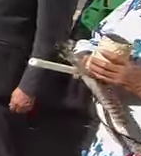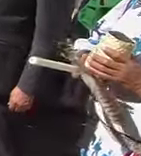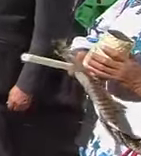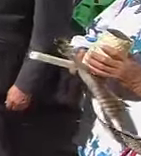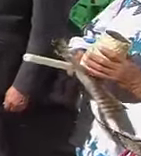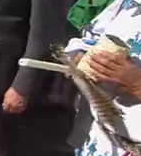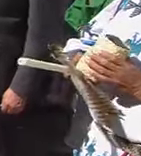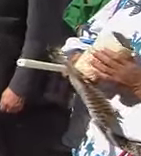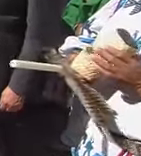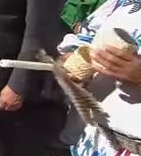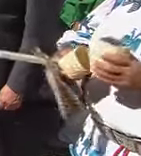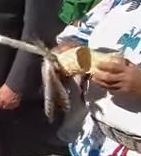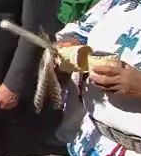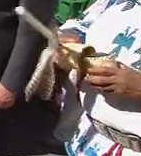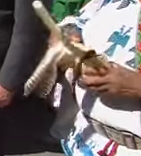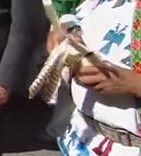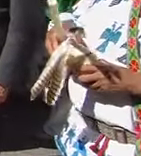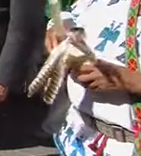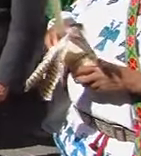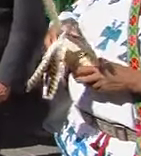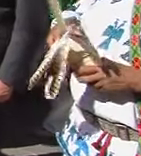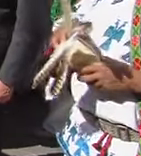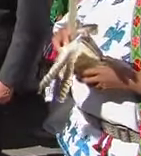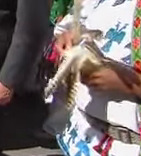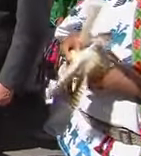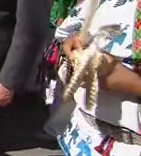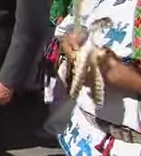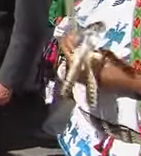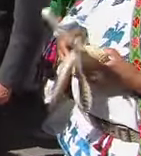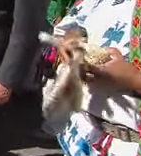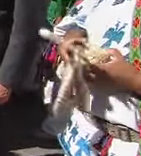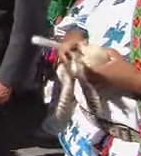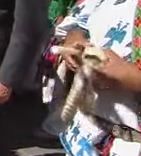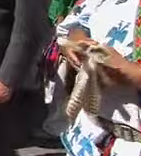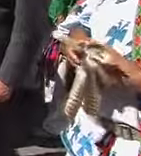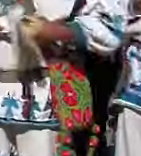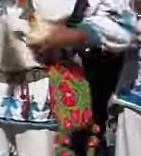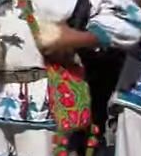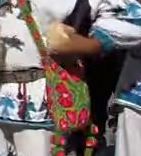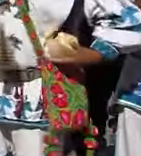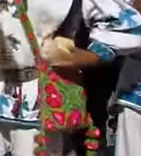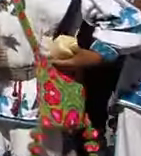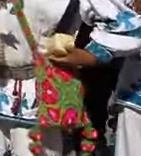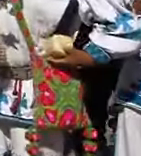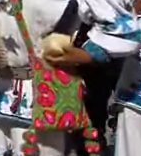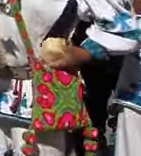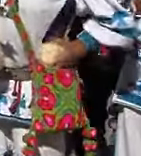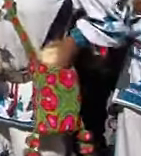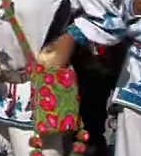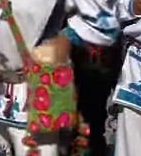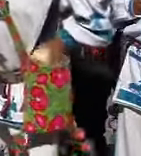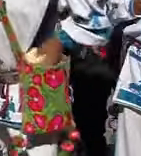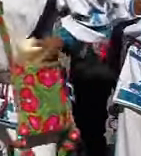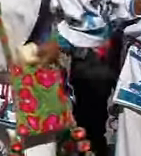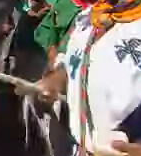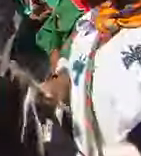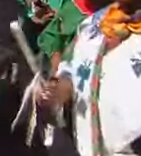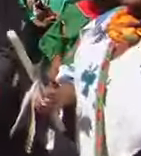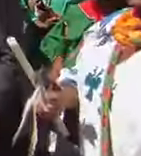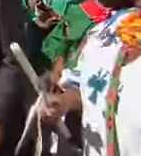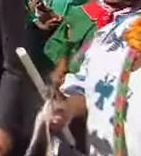esta bendición que nos han hecho a Beatriz. Es un honor. Un honor. Es un honor, un placer. Ya podemos